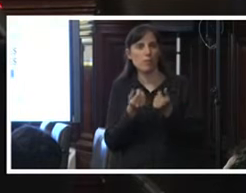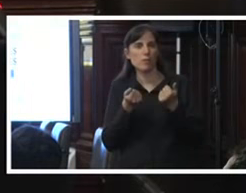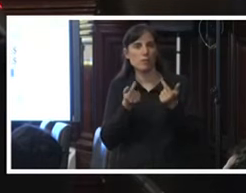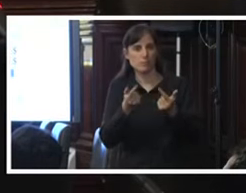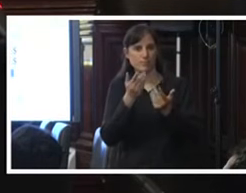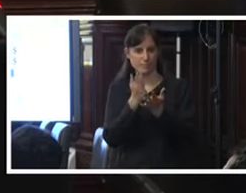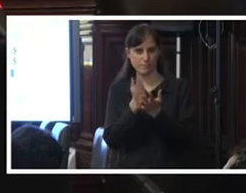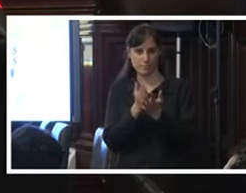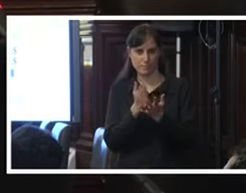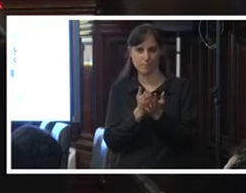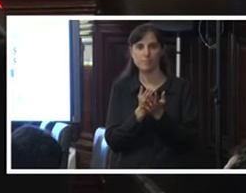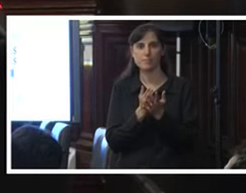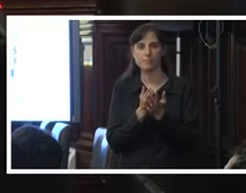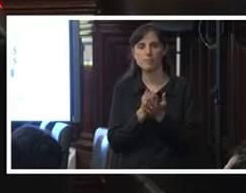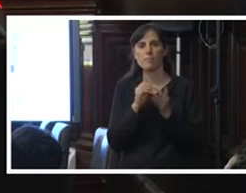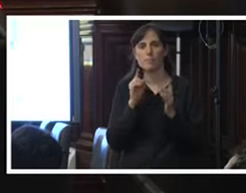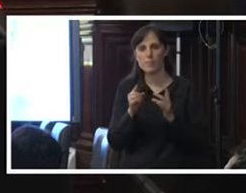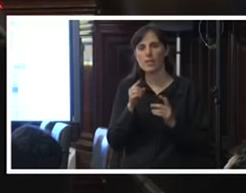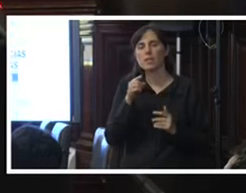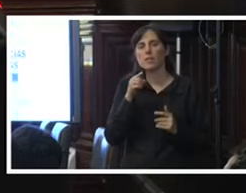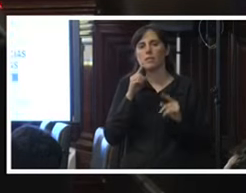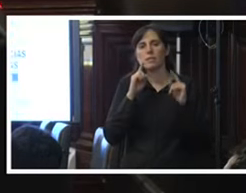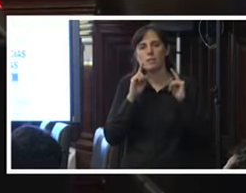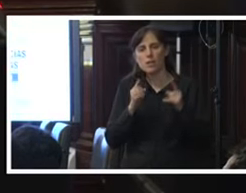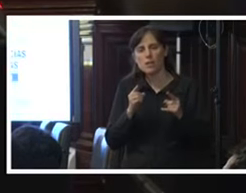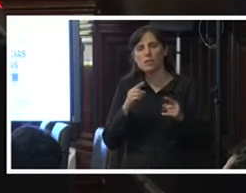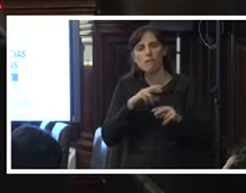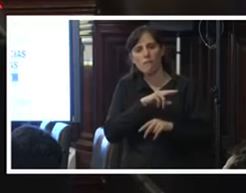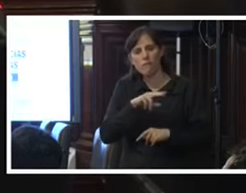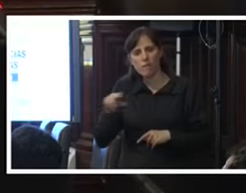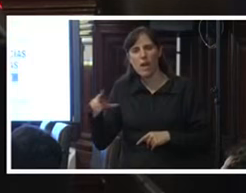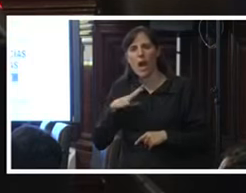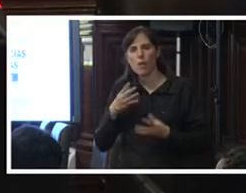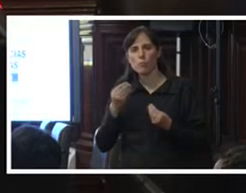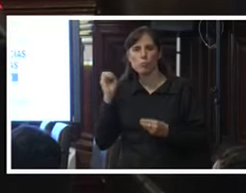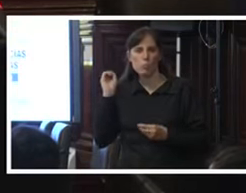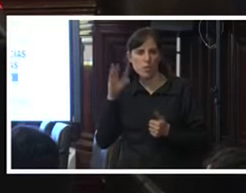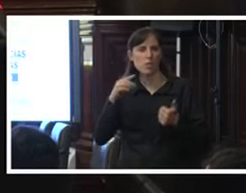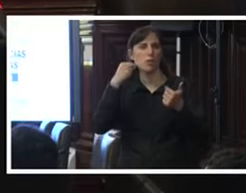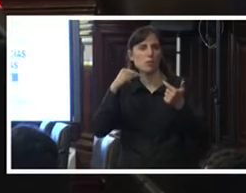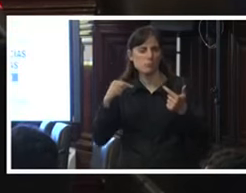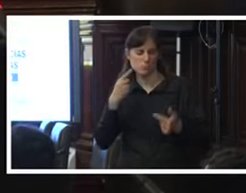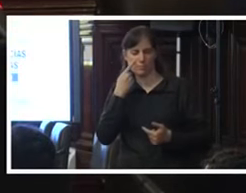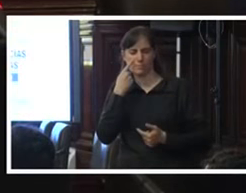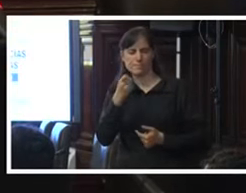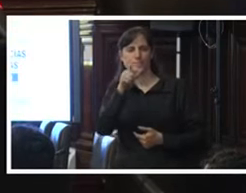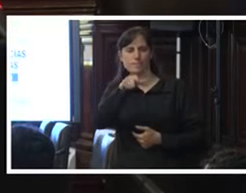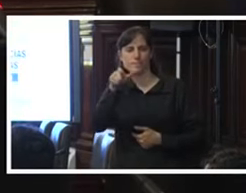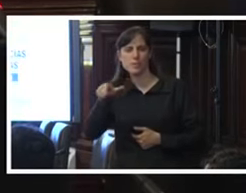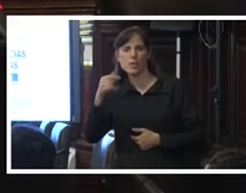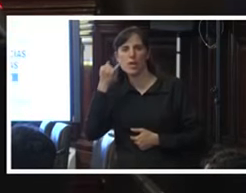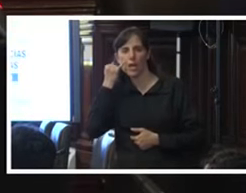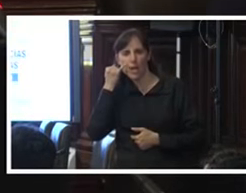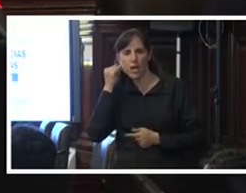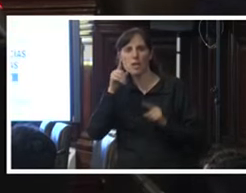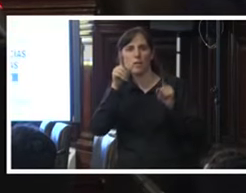durante la vejez los citados encuentra su raíz en la prevalencia de mitos y estereotipos respecto a la expresión de sexualidades por